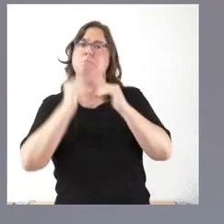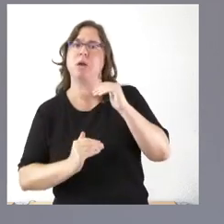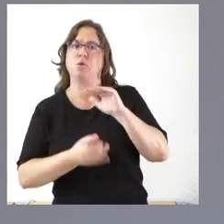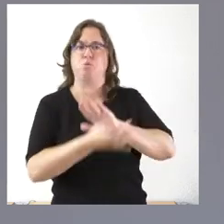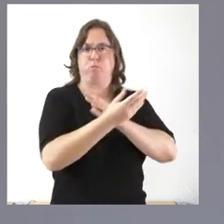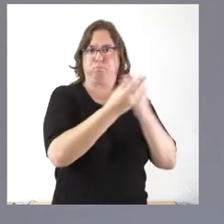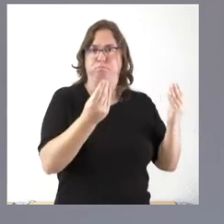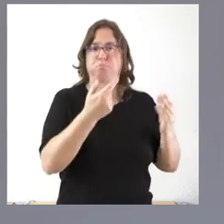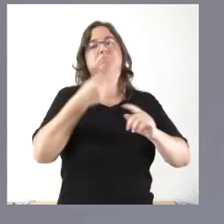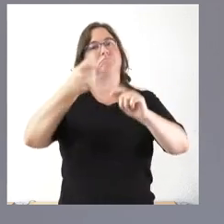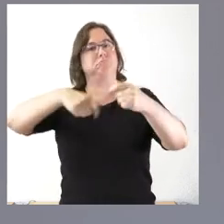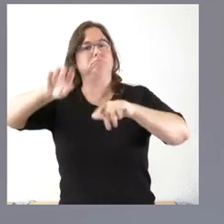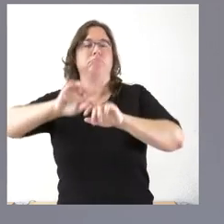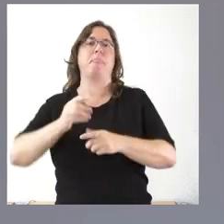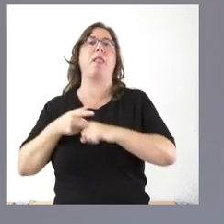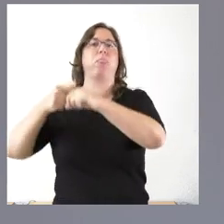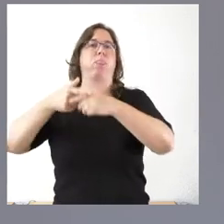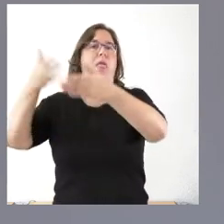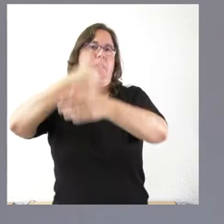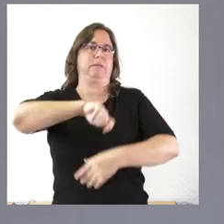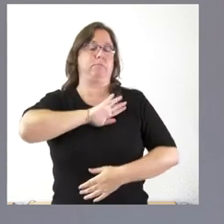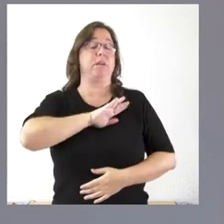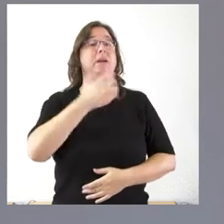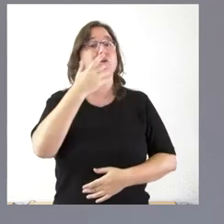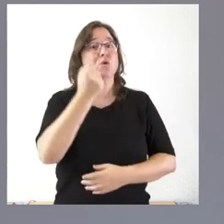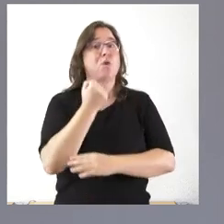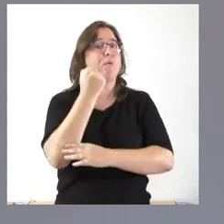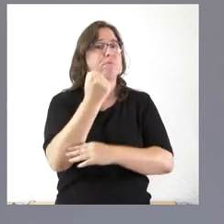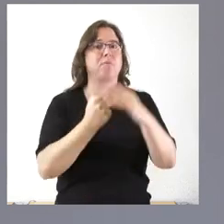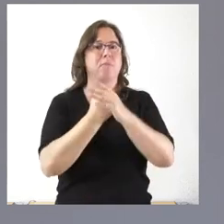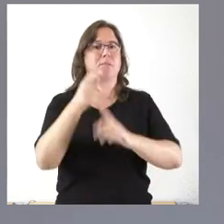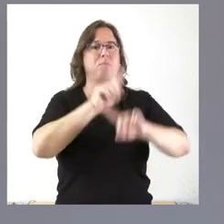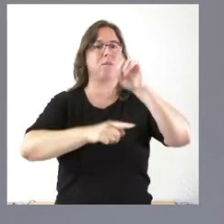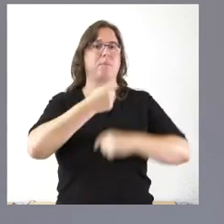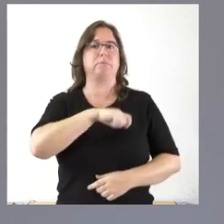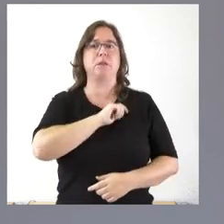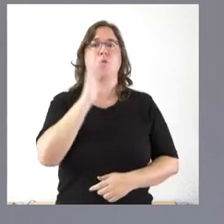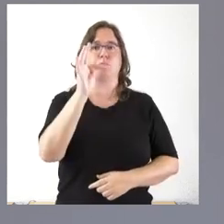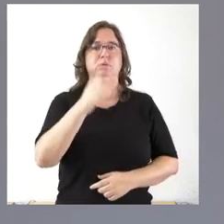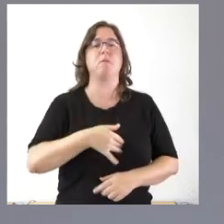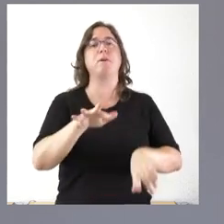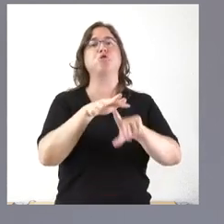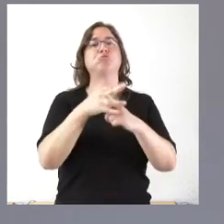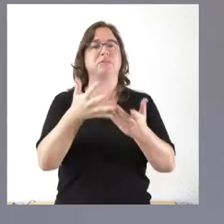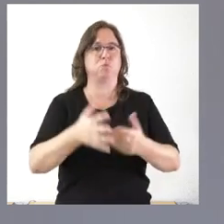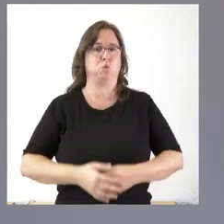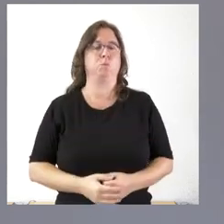sea, que podamos aportar a este problema que atraviesa España en este momento, pues es positivo y en este contexto hay que ver la decisión que se toma.